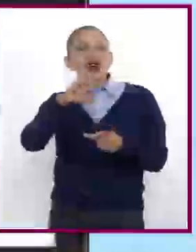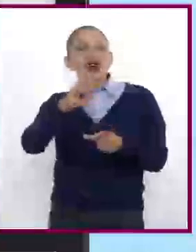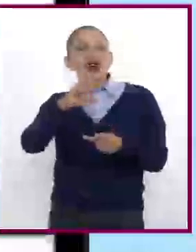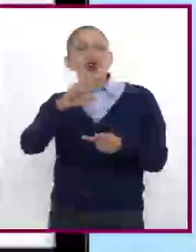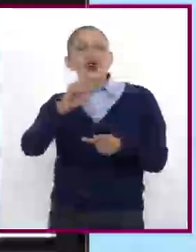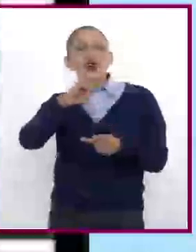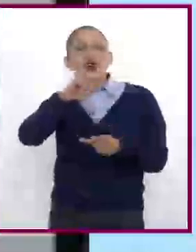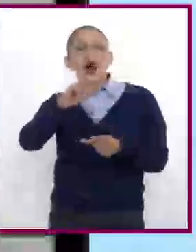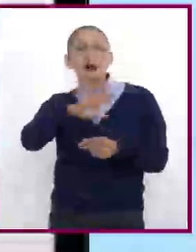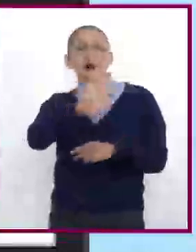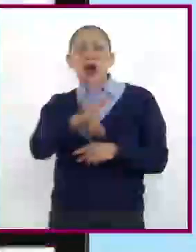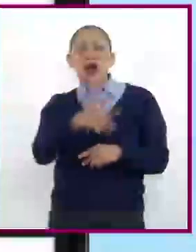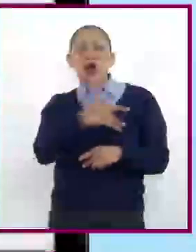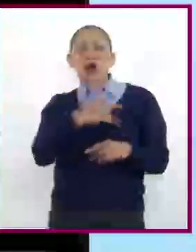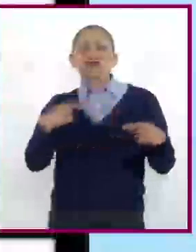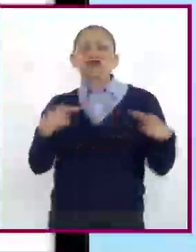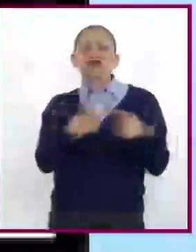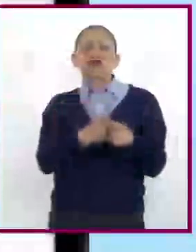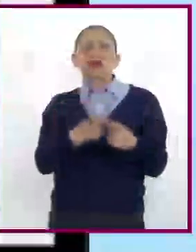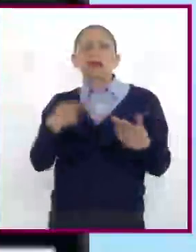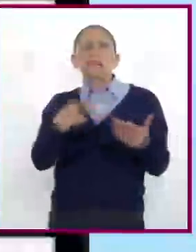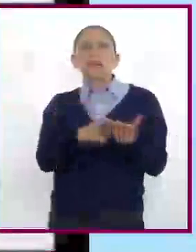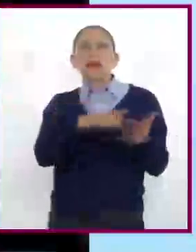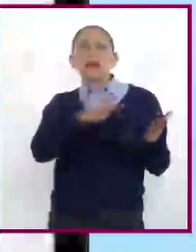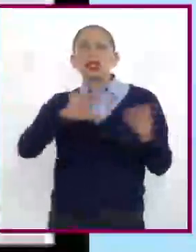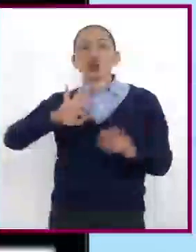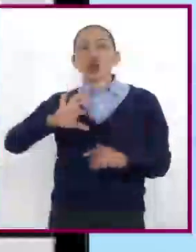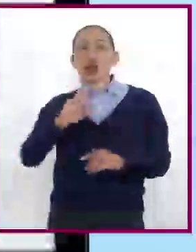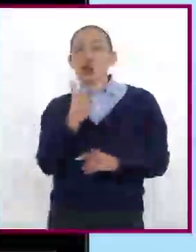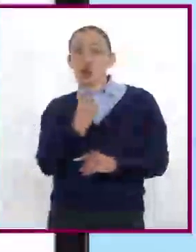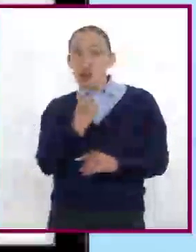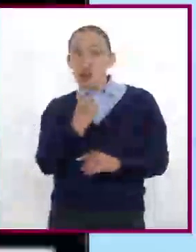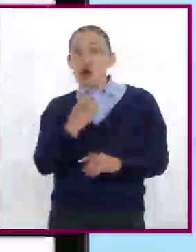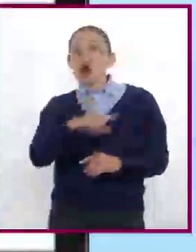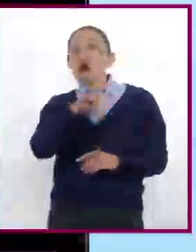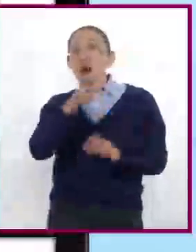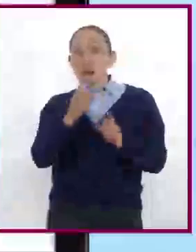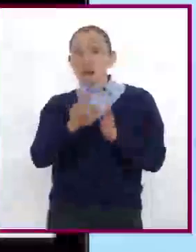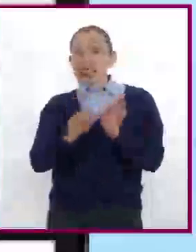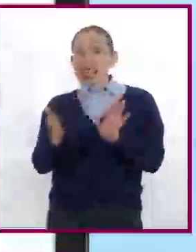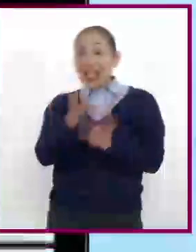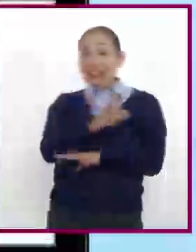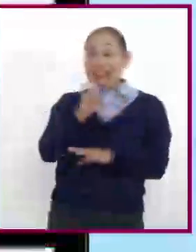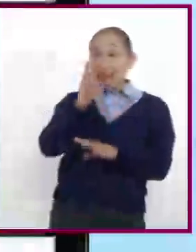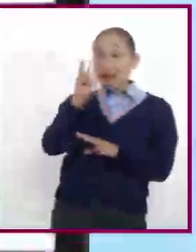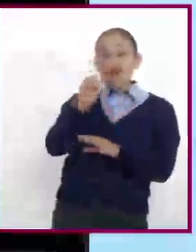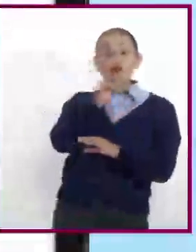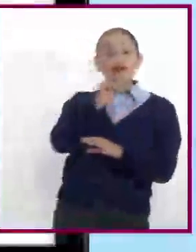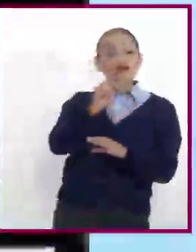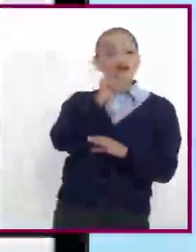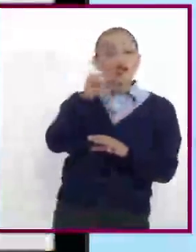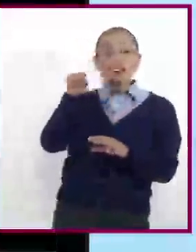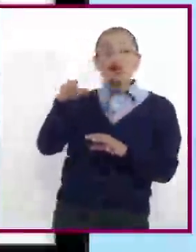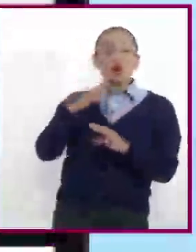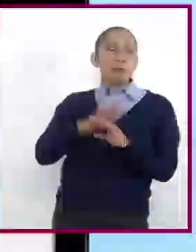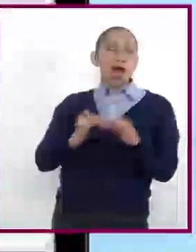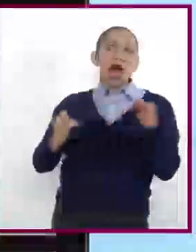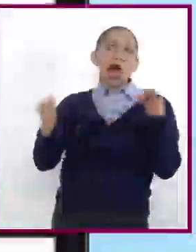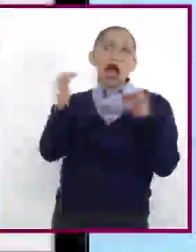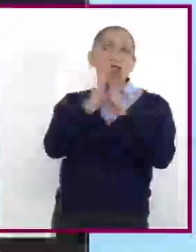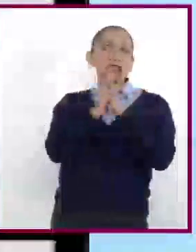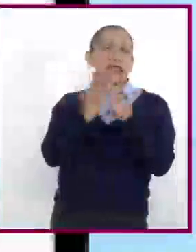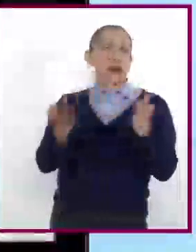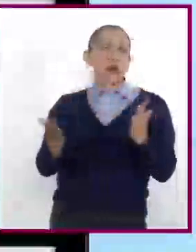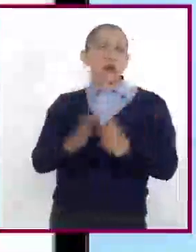González muere de un infarto en 1951, meses antes de ver publicada la que se considera su máxima